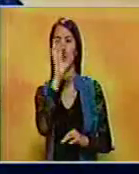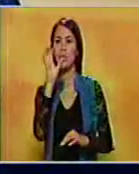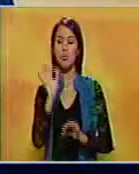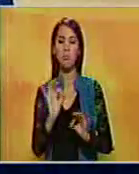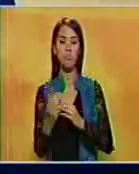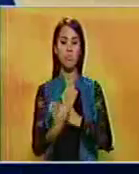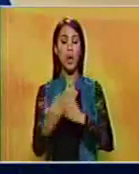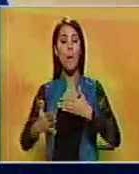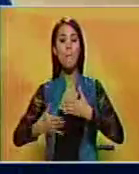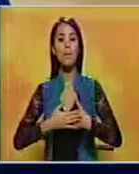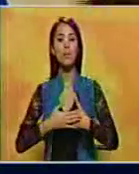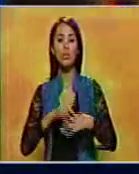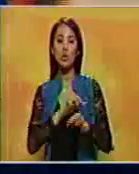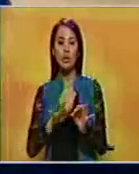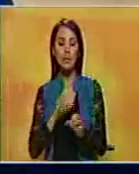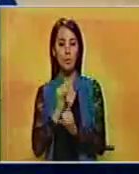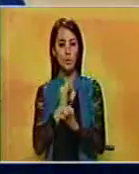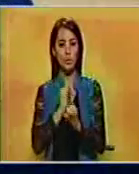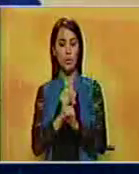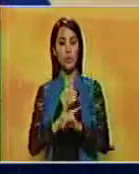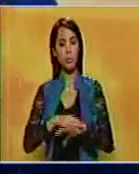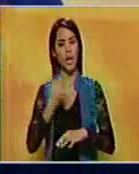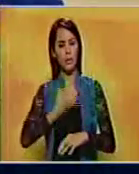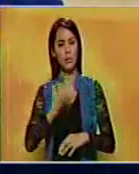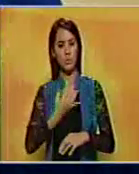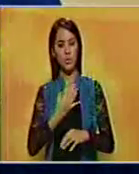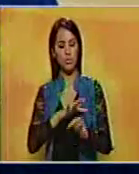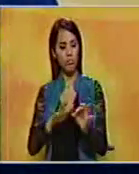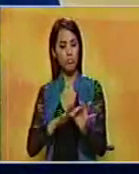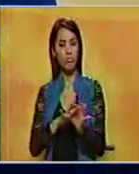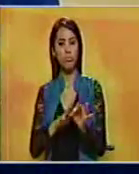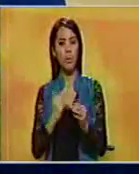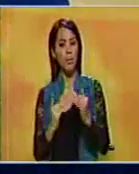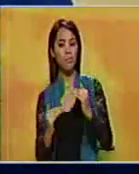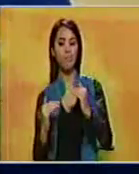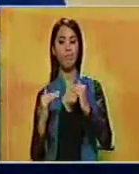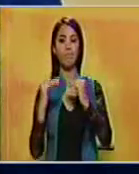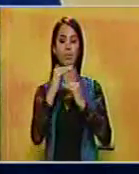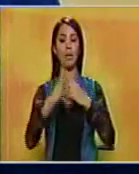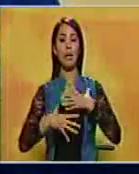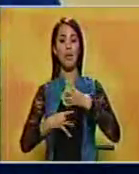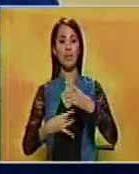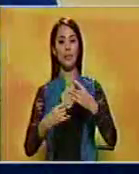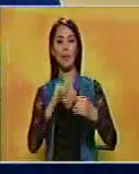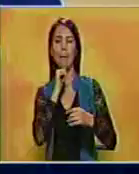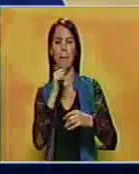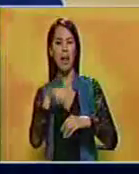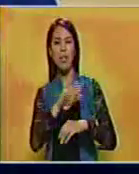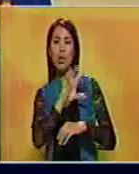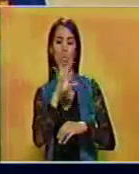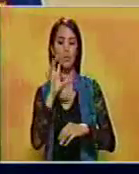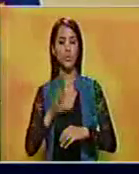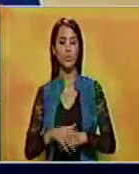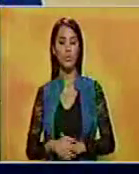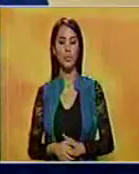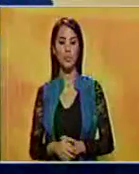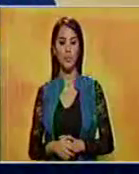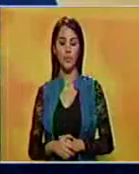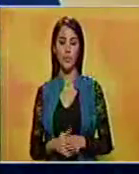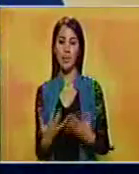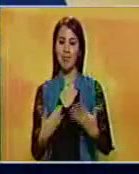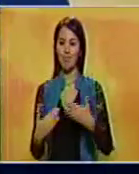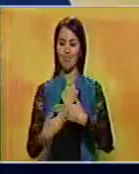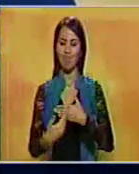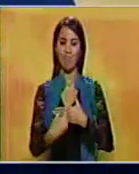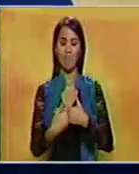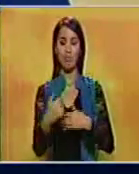podido bloquear una cripto moneda por lo que aseguró que la misma se encuentra por encima de los intereses malsanos que a su juicio pretenden atentar